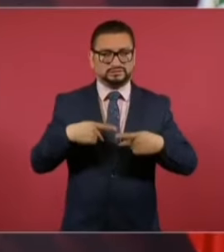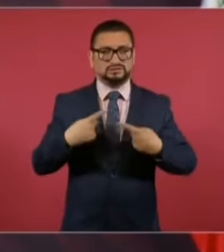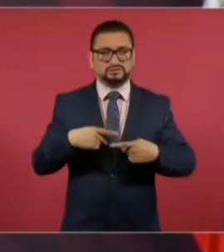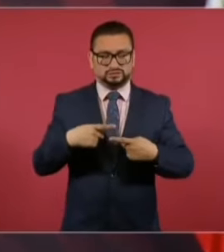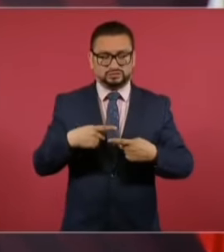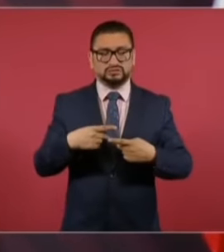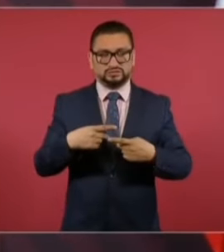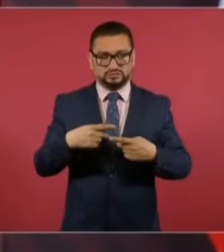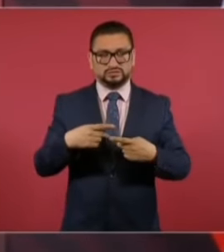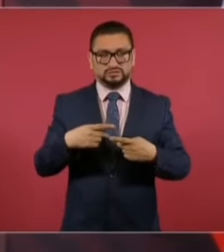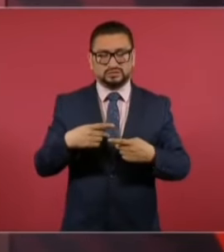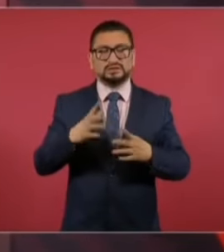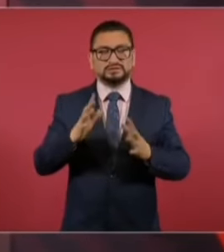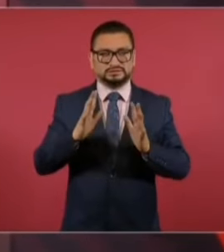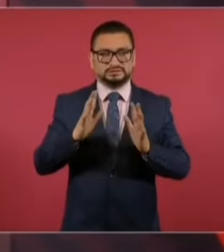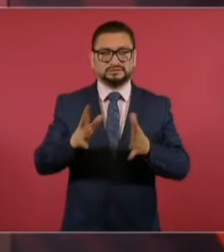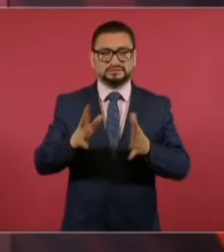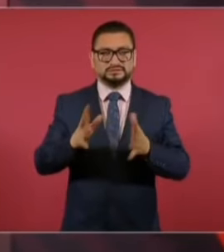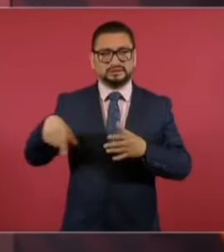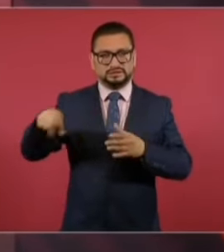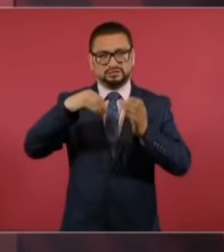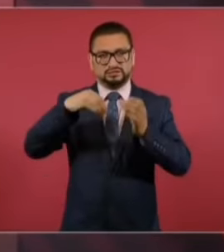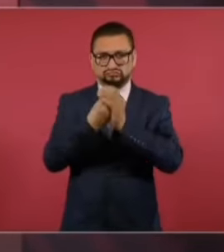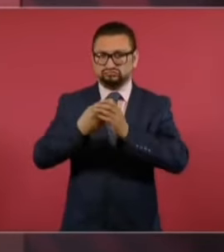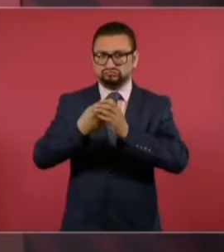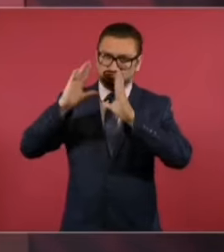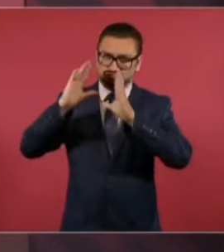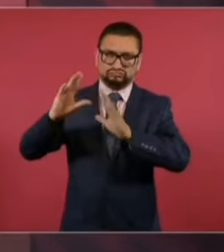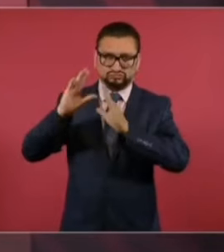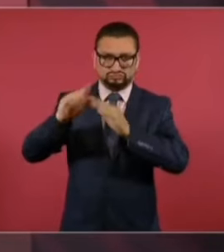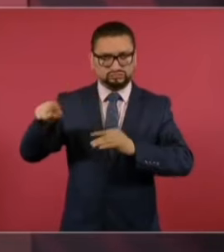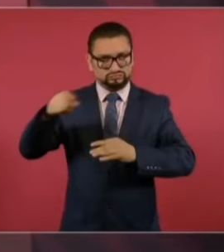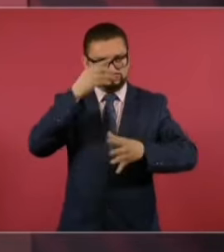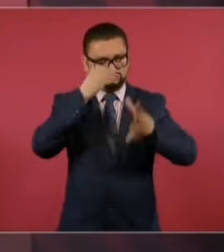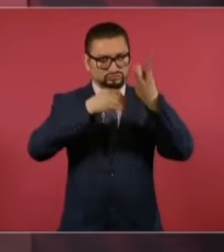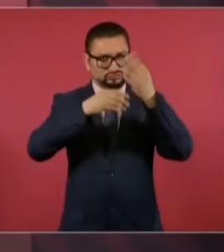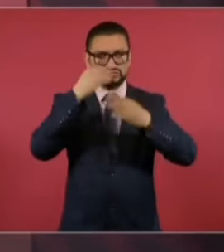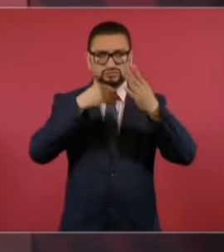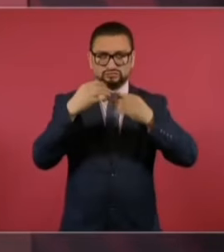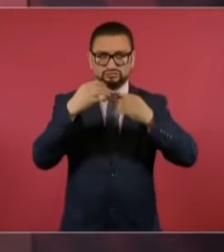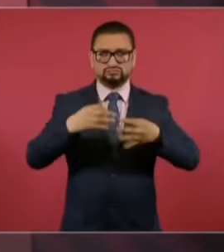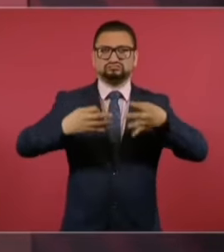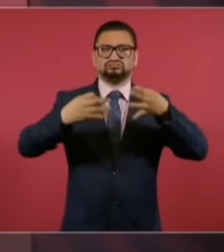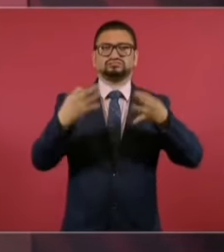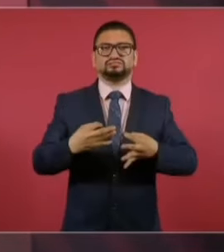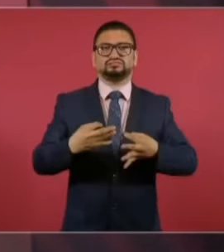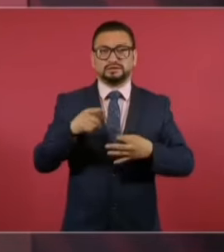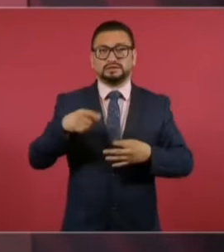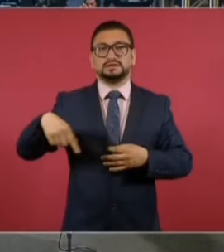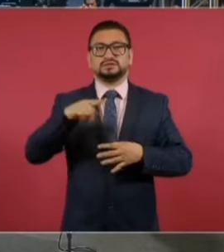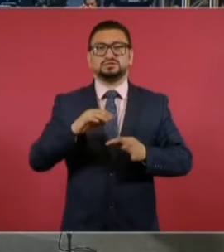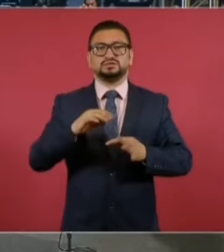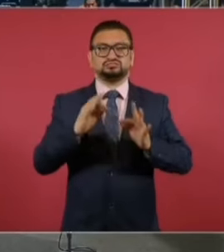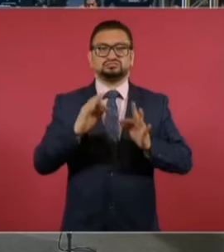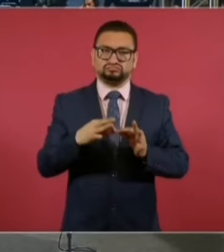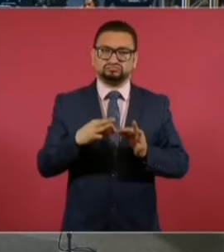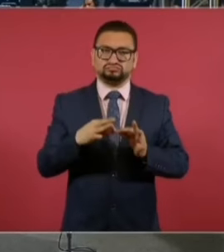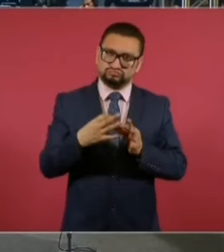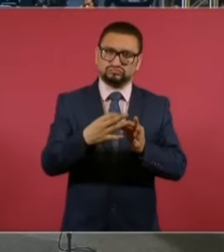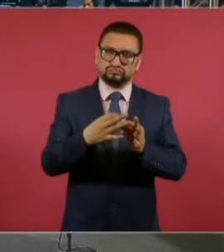por una formación. Hay disciplina.